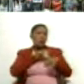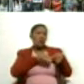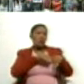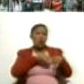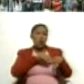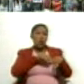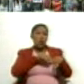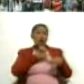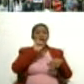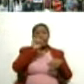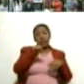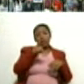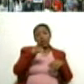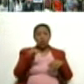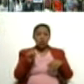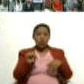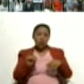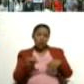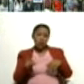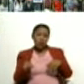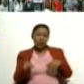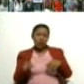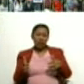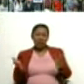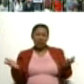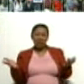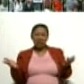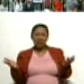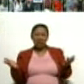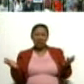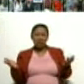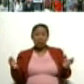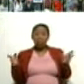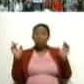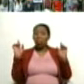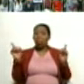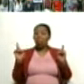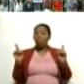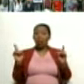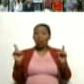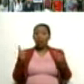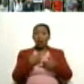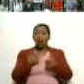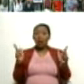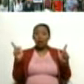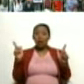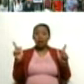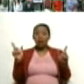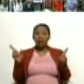una sí y una no. ¿Ah? Al libre albedrío. Qué pena, por Dios.